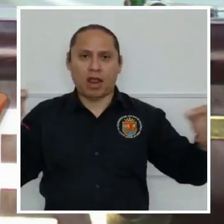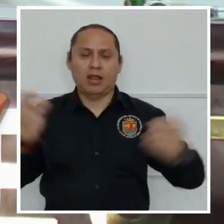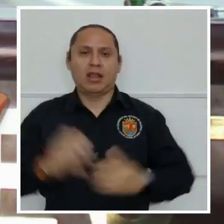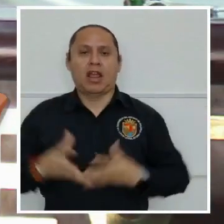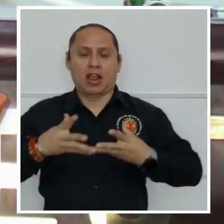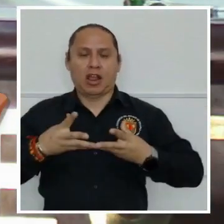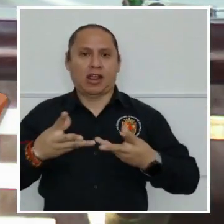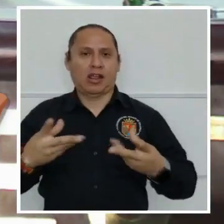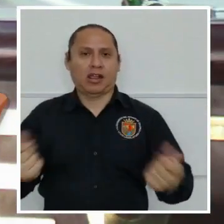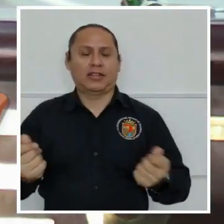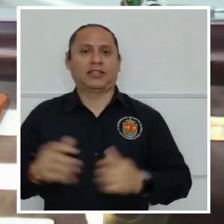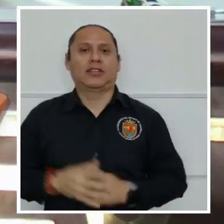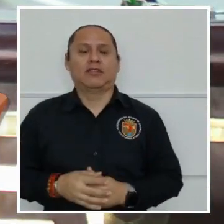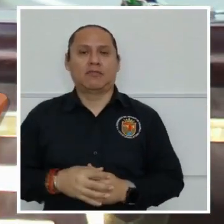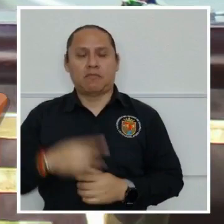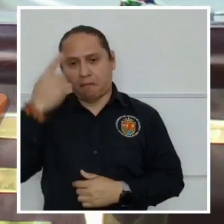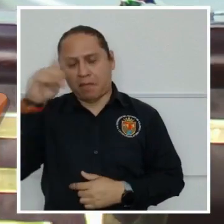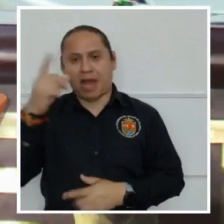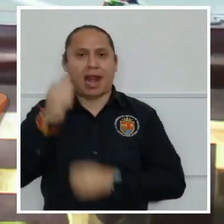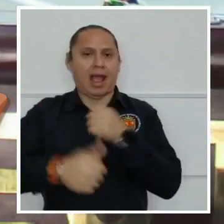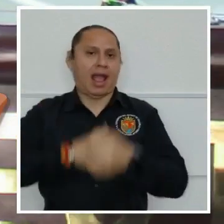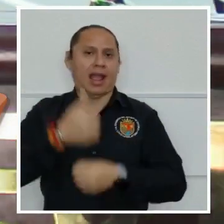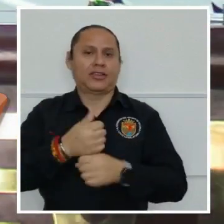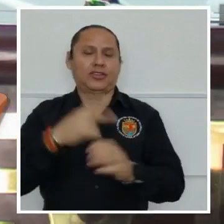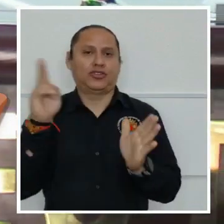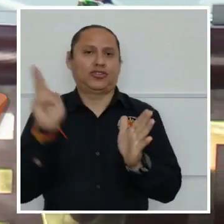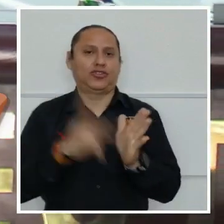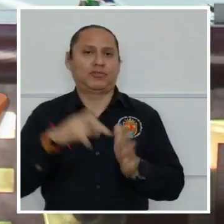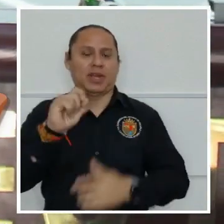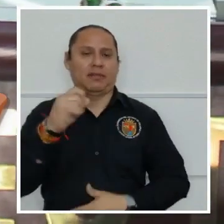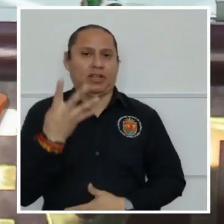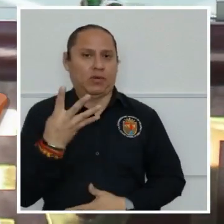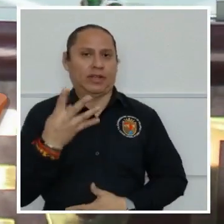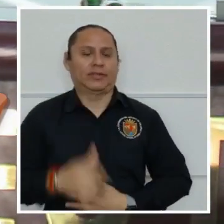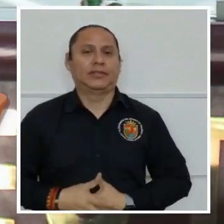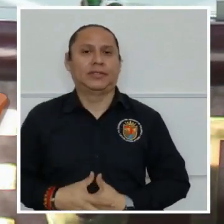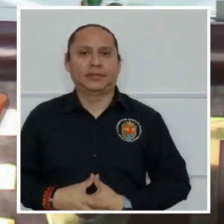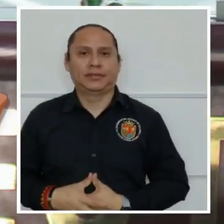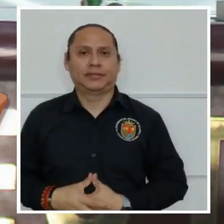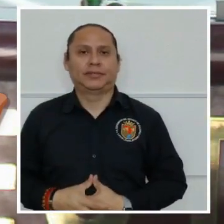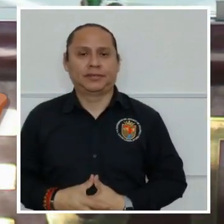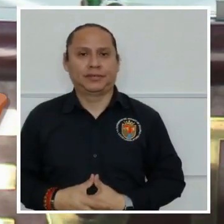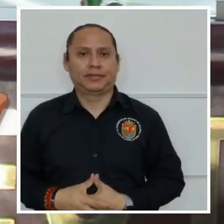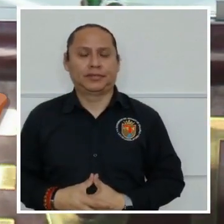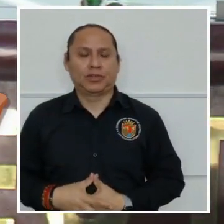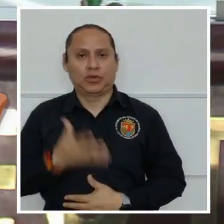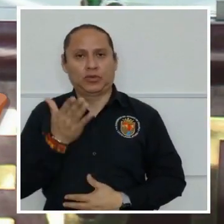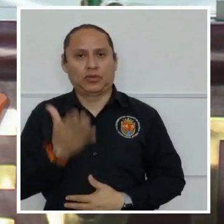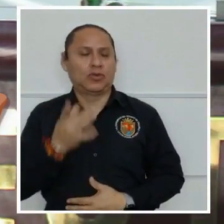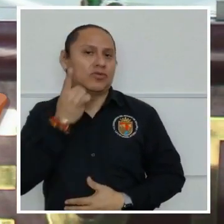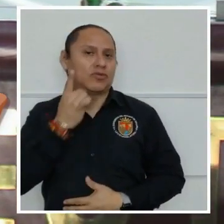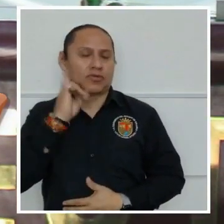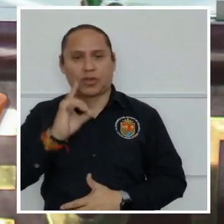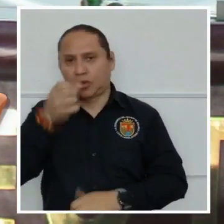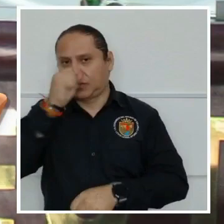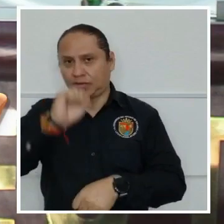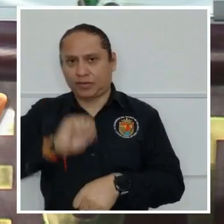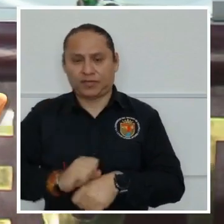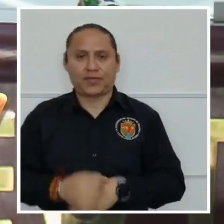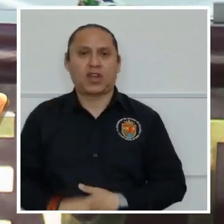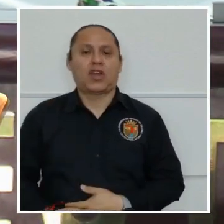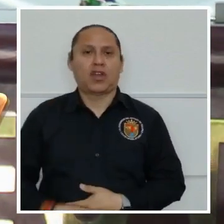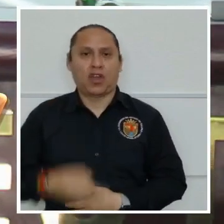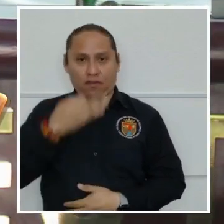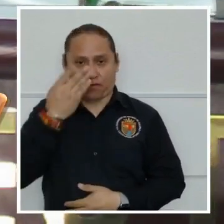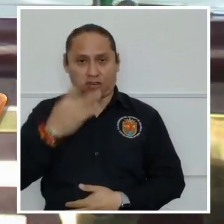de egresos del Estado de Chiapas para el ejercicio fiscal 2024, por lo que solicito a la diputada secretaria Flor